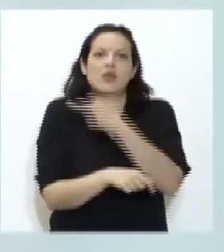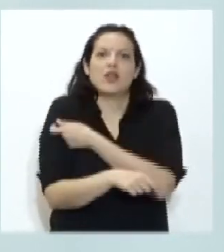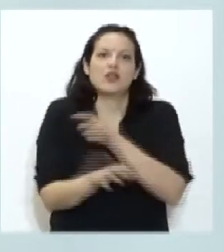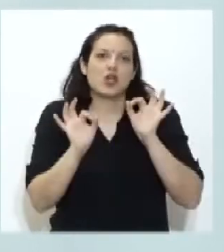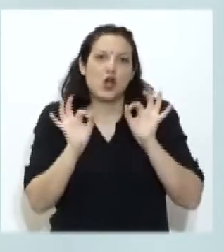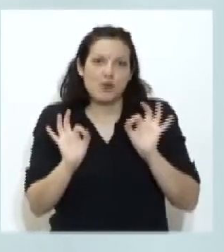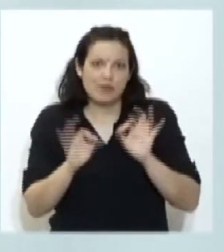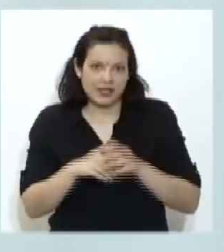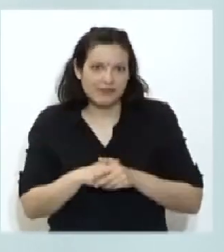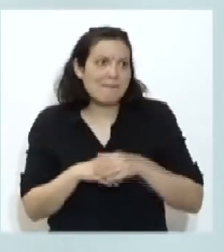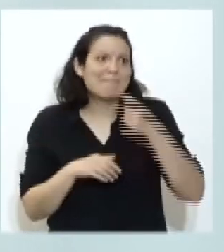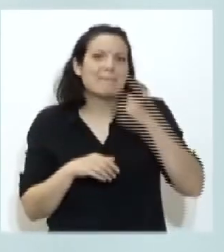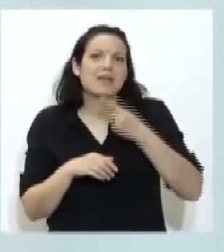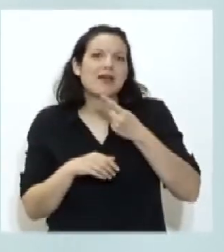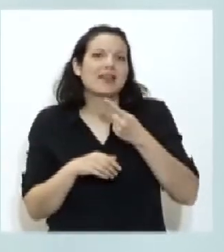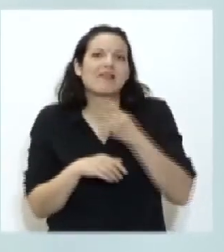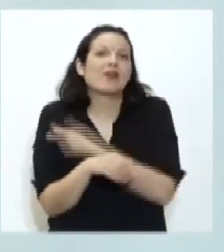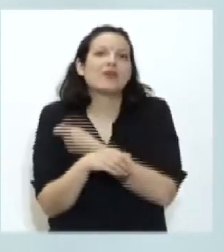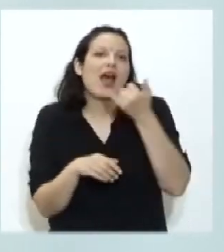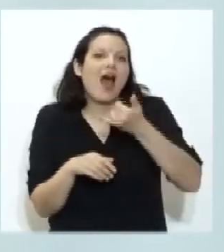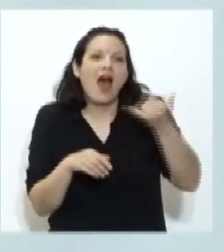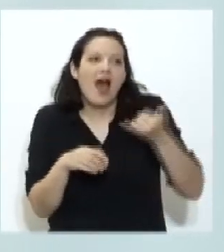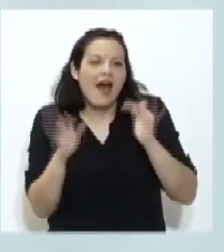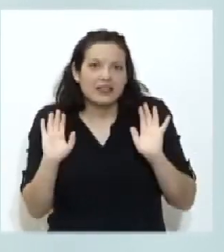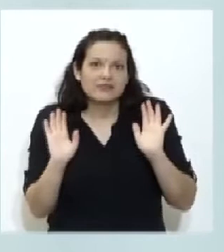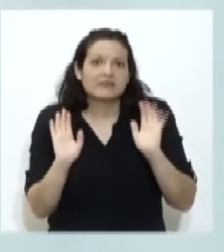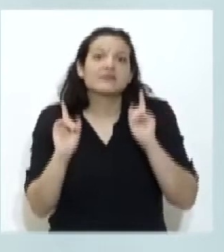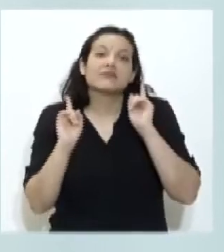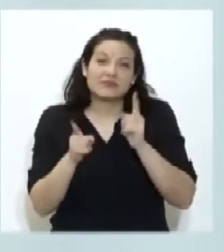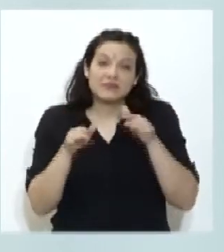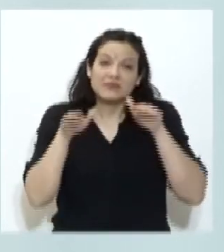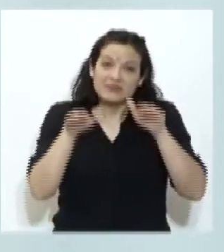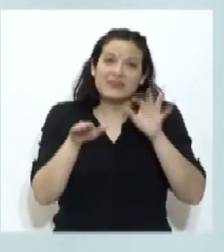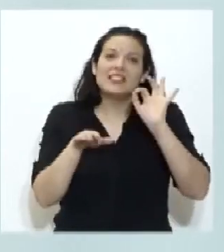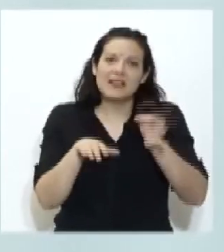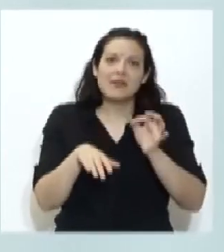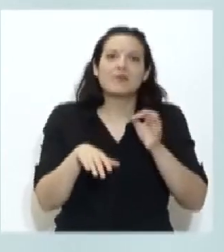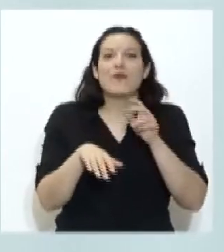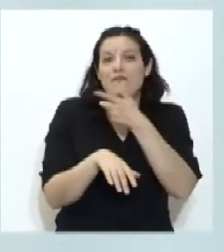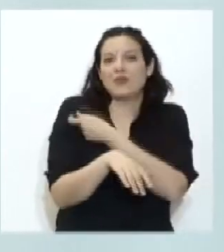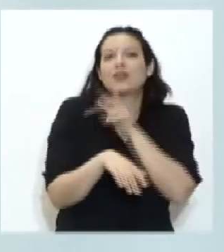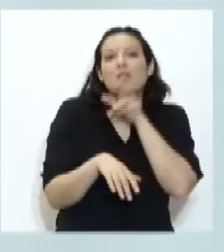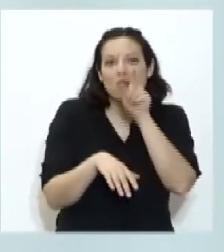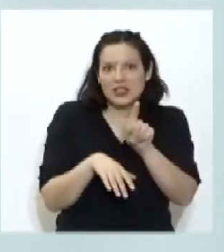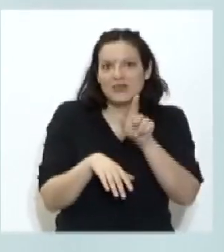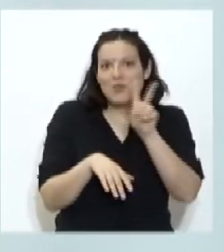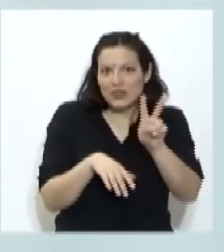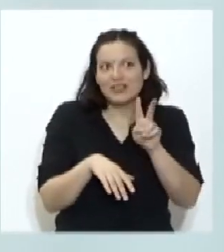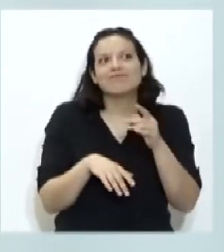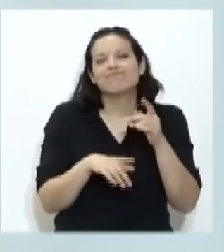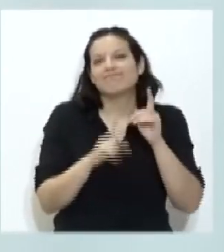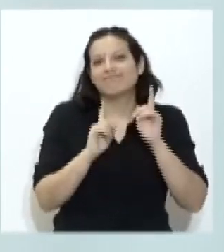primera dosis disponible que exista y en paralelo también sabemos que la vacuna expone y va a seguir llegando tenemos seguramente esta semana